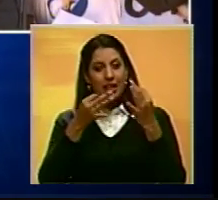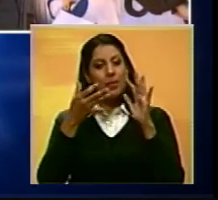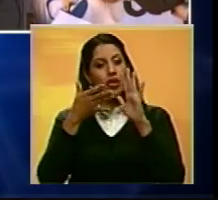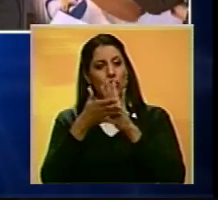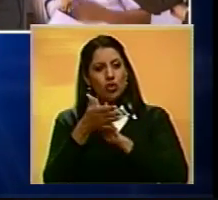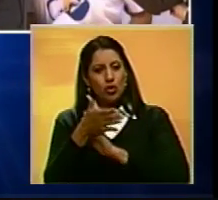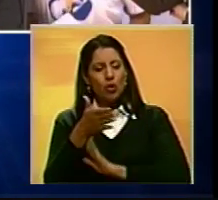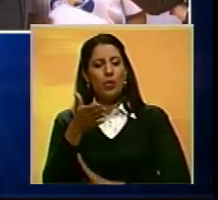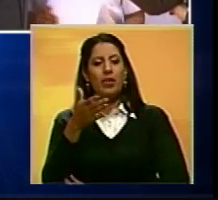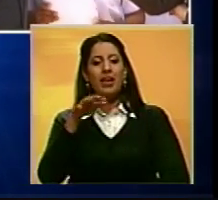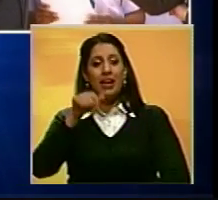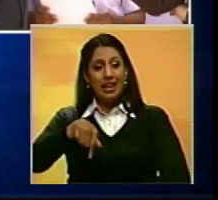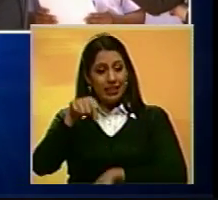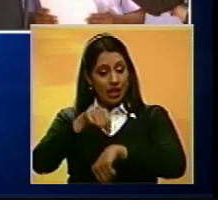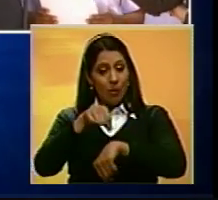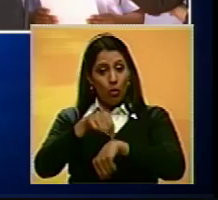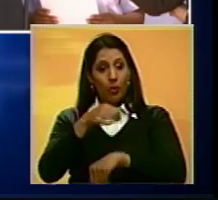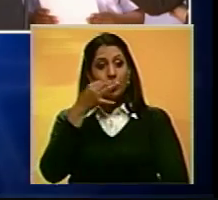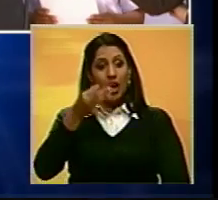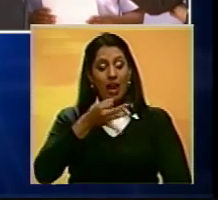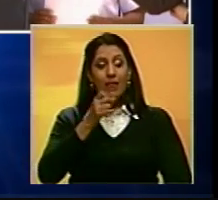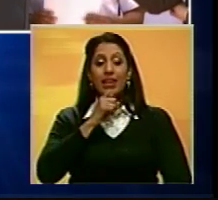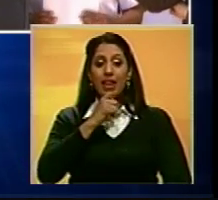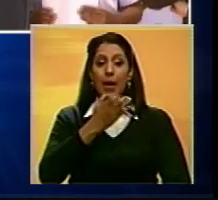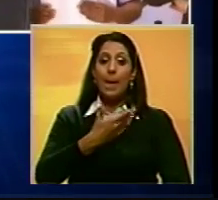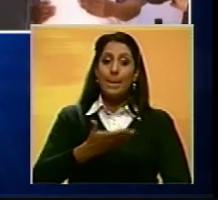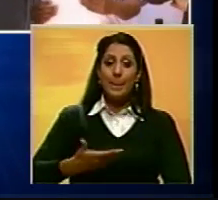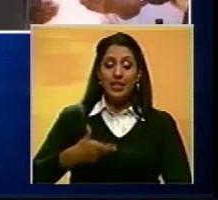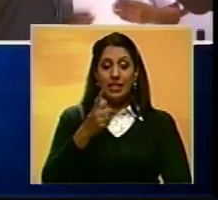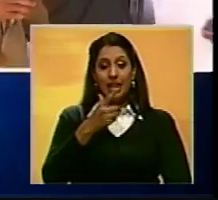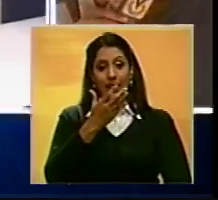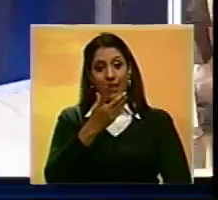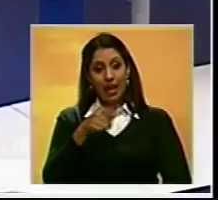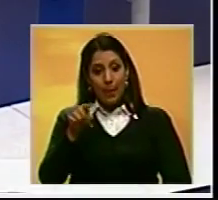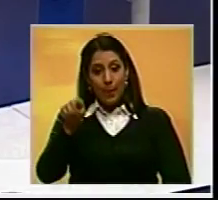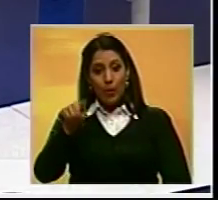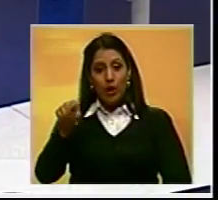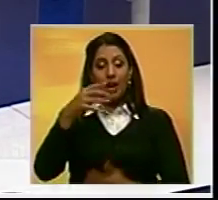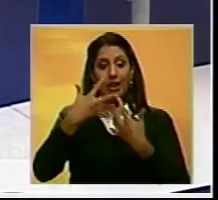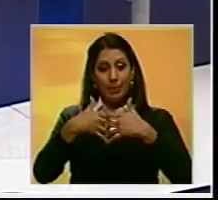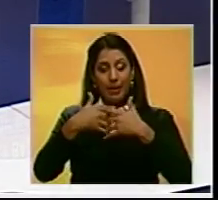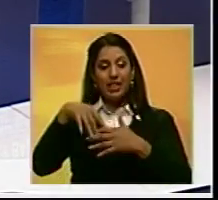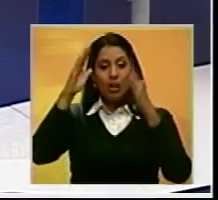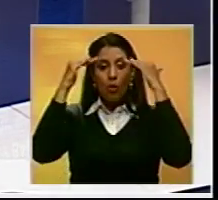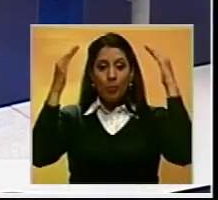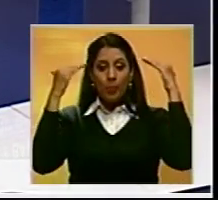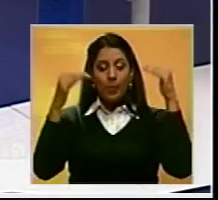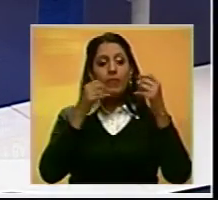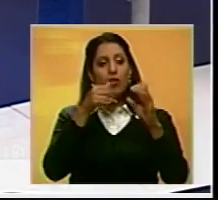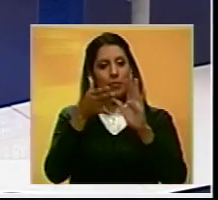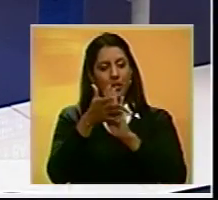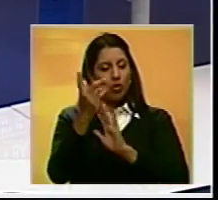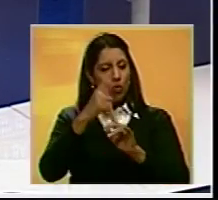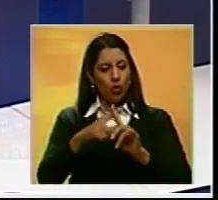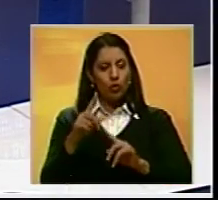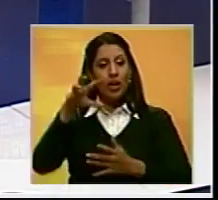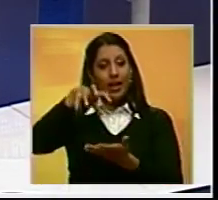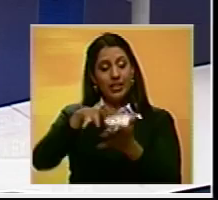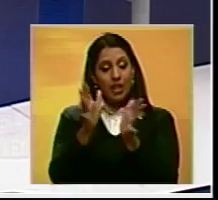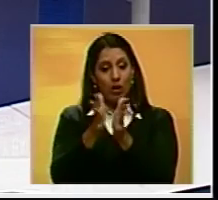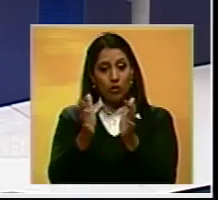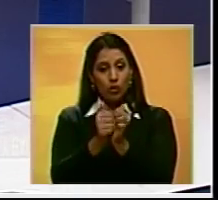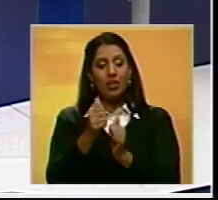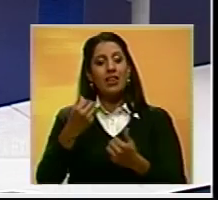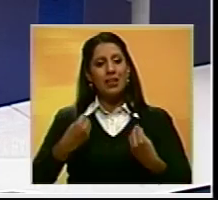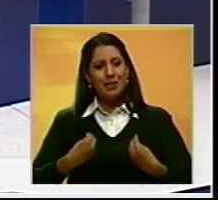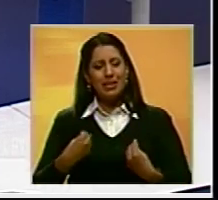de las declaraciones que en este momento está ofreciendo el presidente ejecutivo de Empresas Polar, Lorenzo Mendoza. Vamos con más información. En el estado Anzoátegui